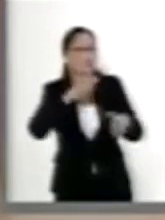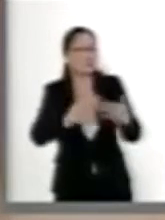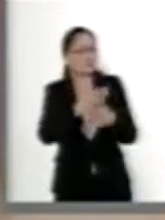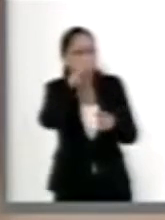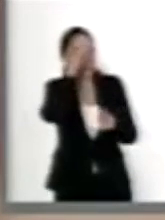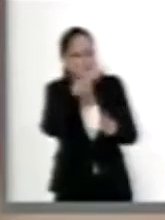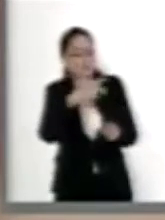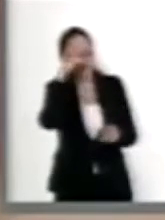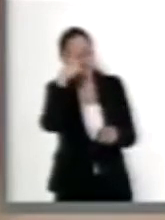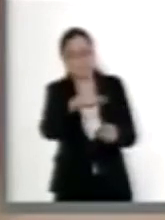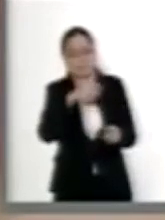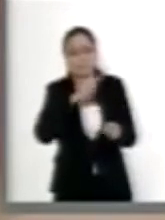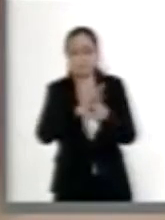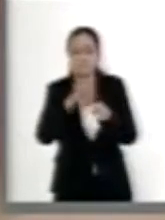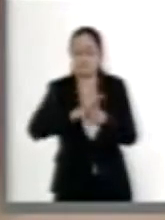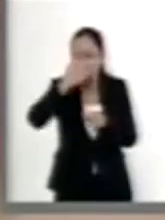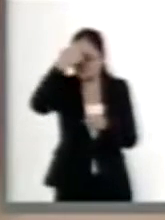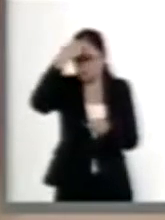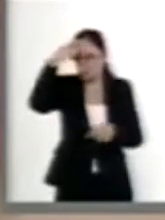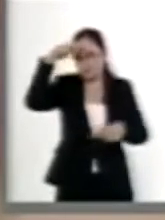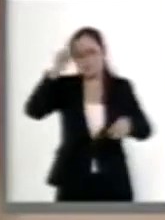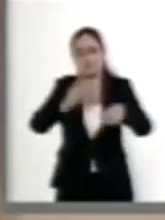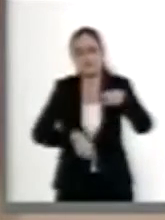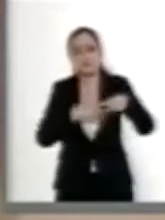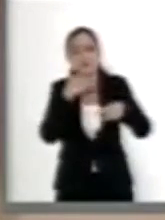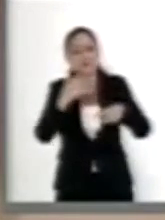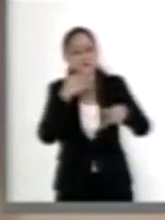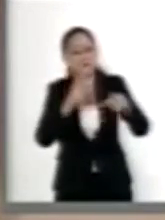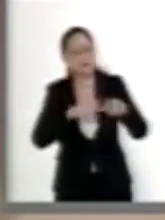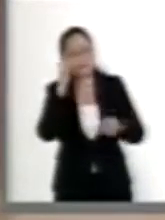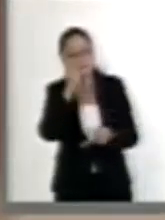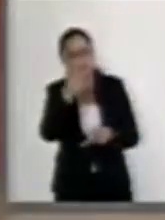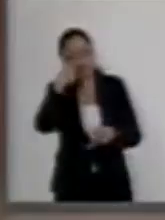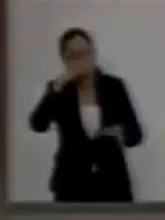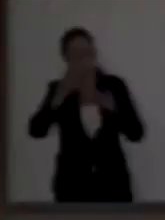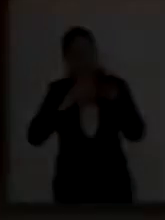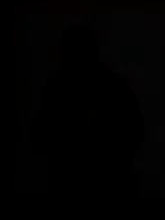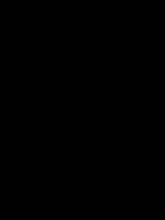con experiencia en el combate a la corrupción y en el cumplimiento de la ley.